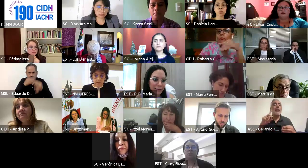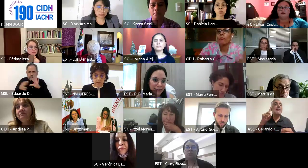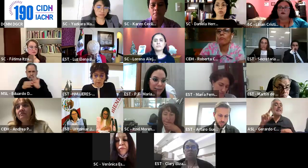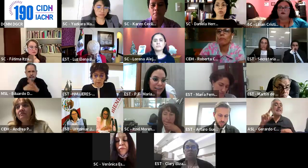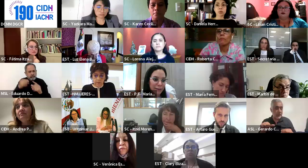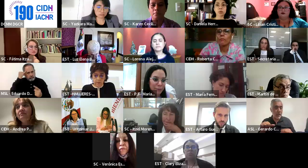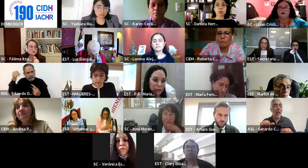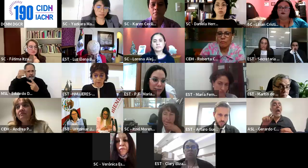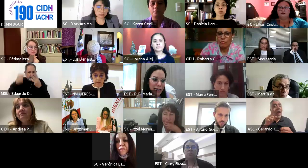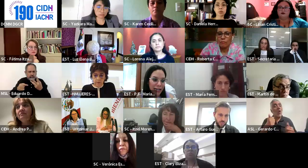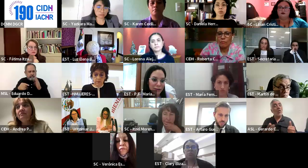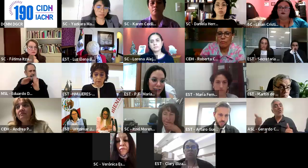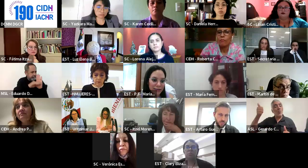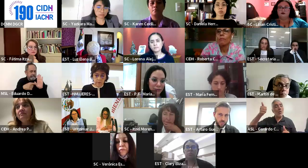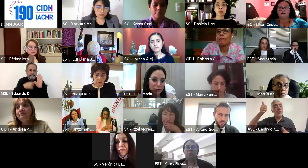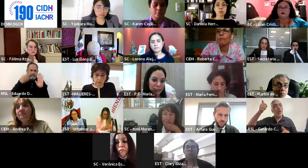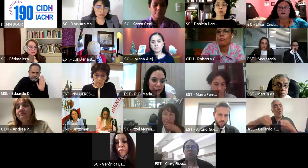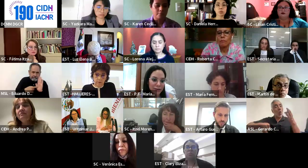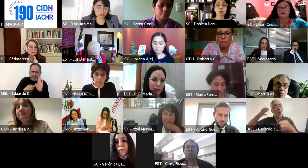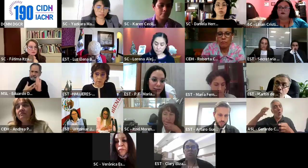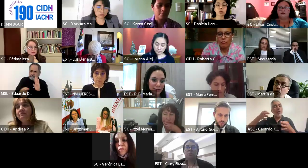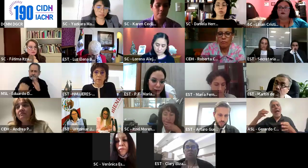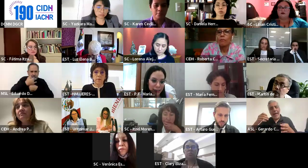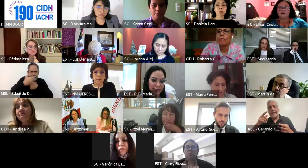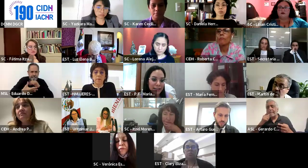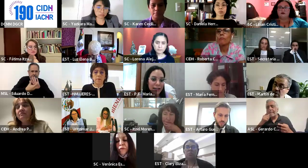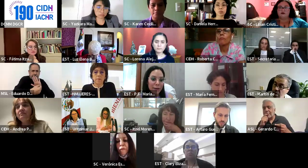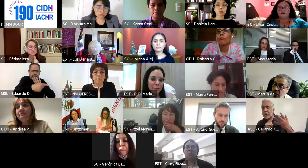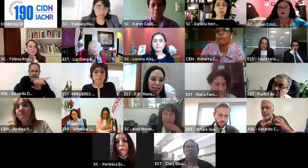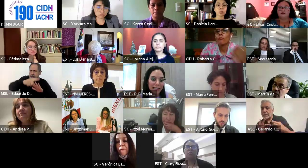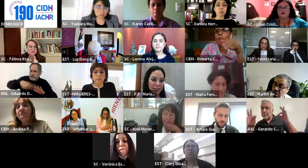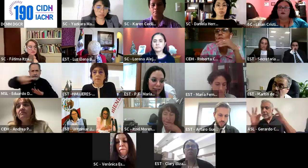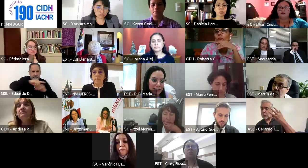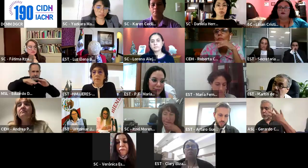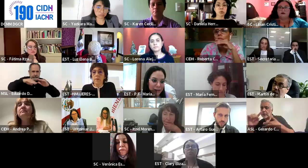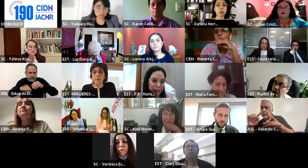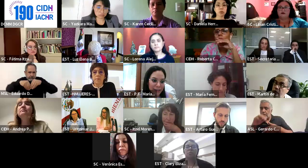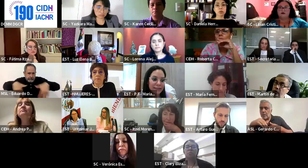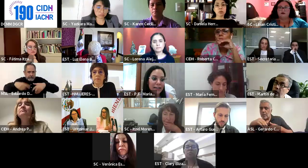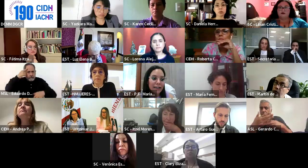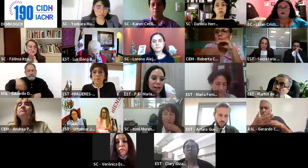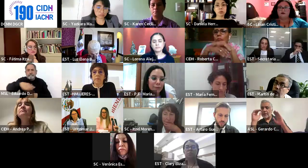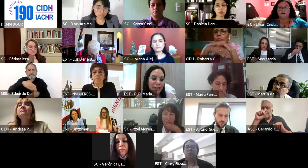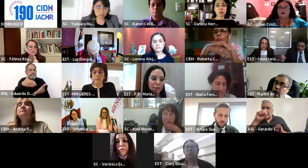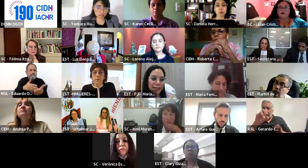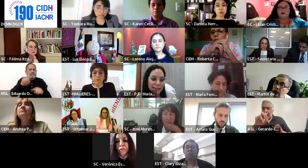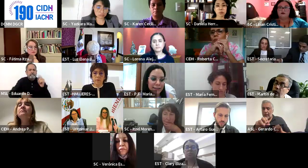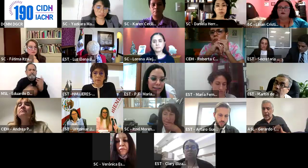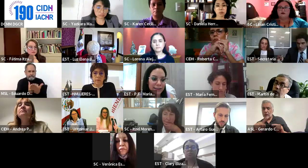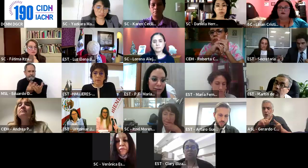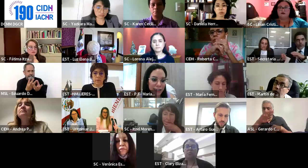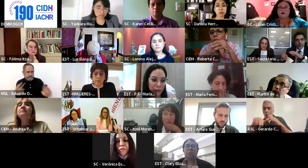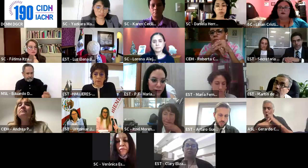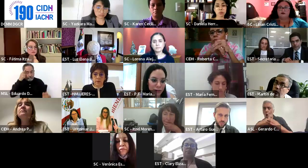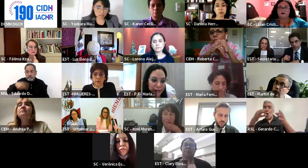criterios relevantes que dan pauta a todas las autoridades jurisdiccionales para eliminar las barreras que obstaculizan